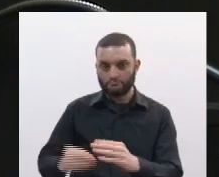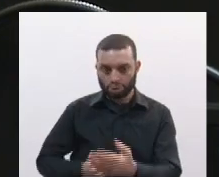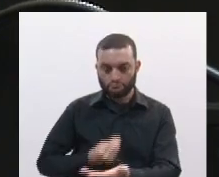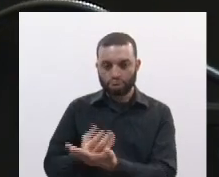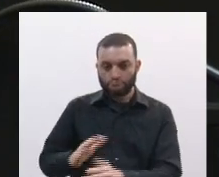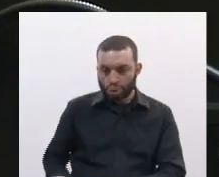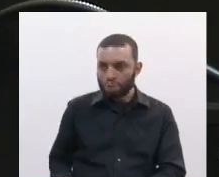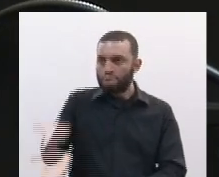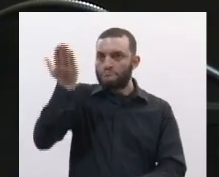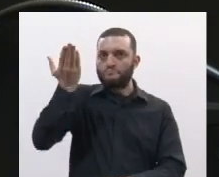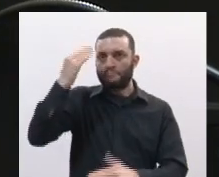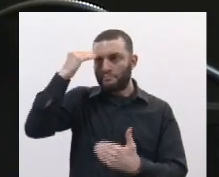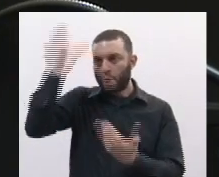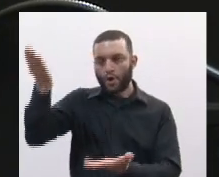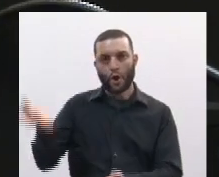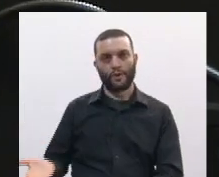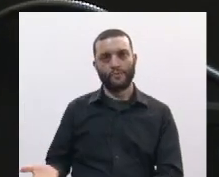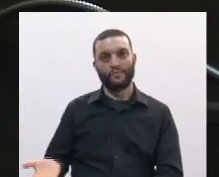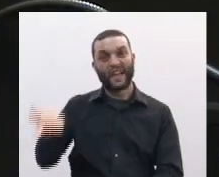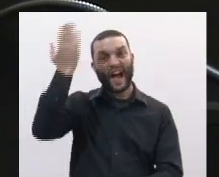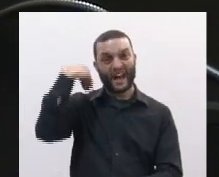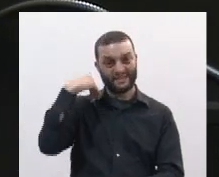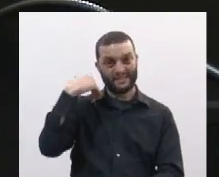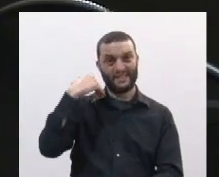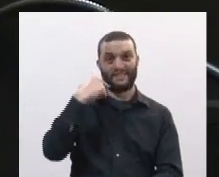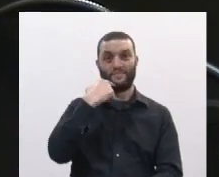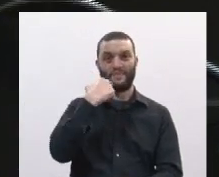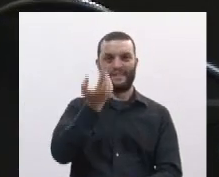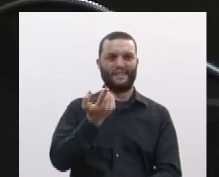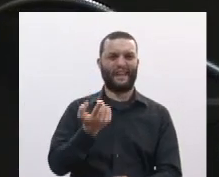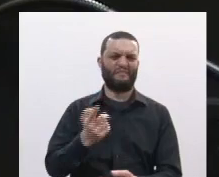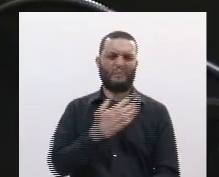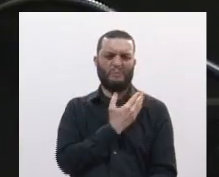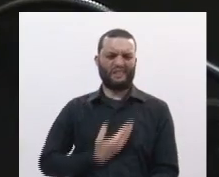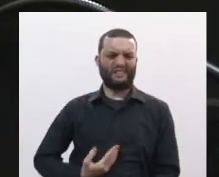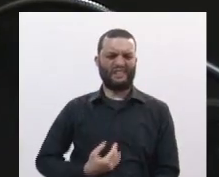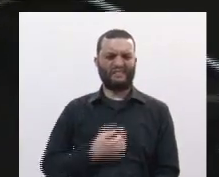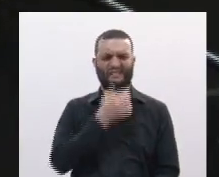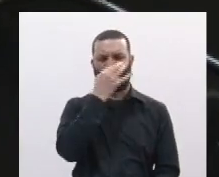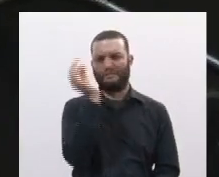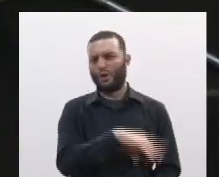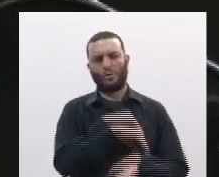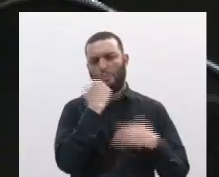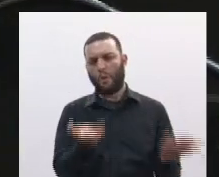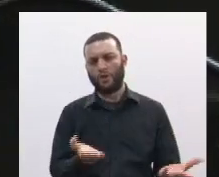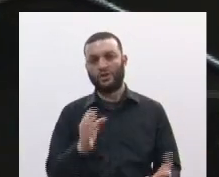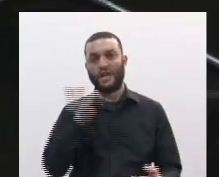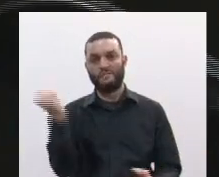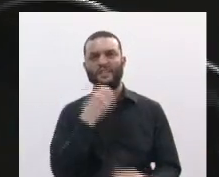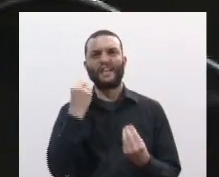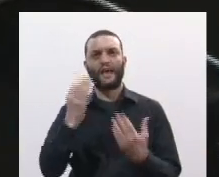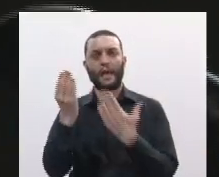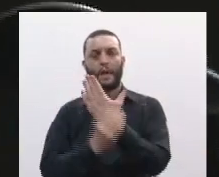era muy común decir, bueno, no importa el presidente, lo que importa es quién va a ser el ministro de Economía de la Argentina. Y cuando Kirchner